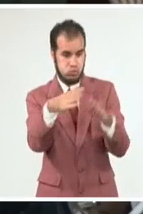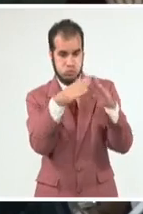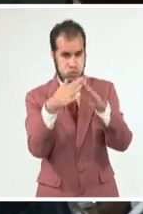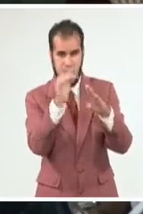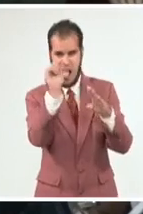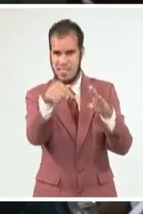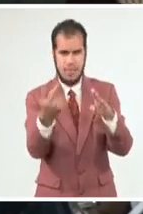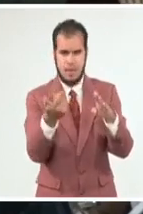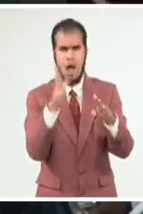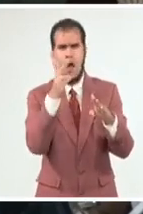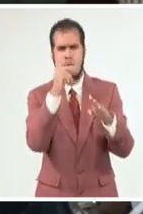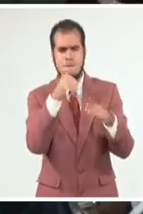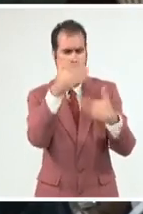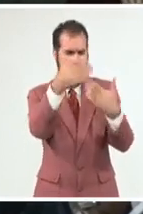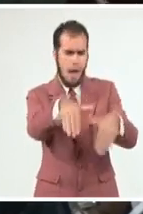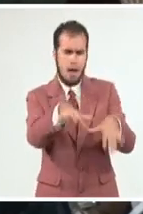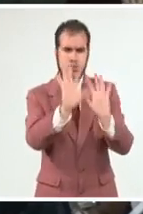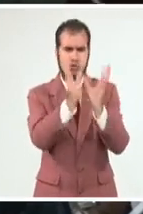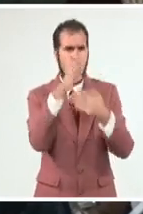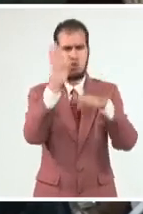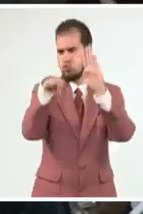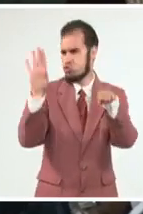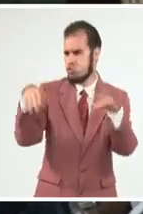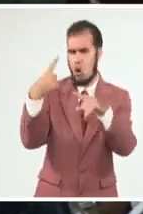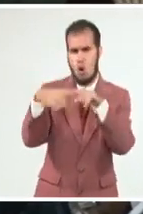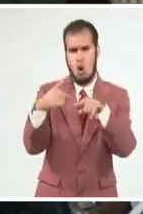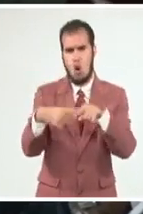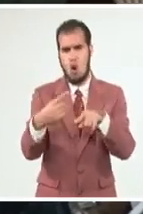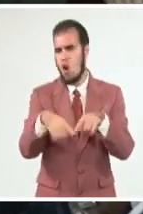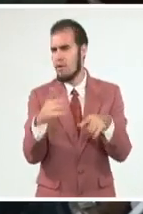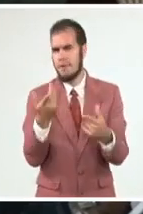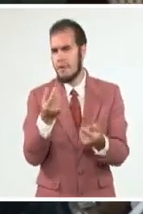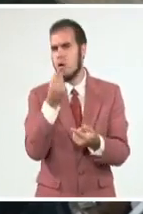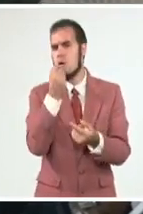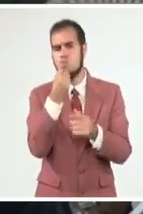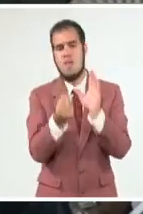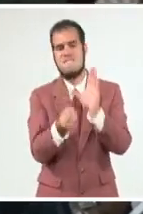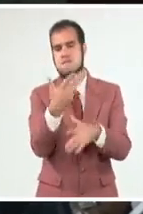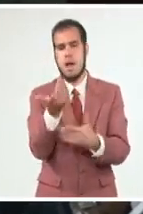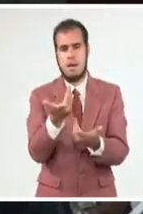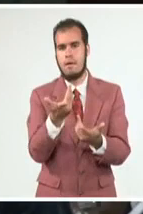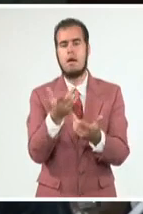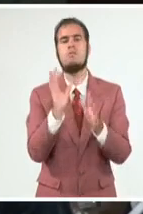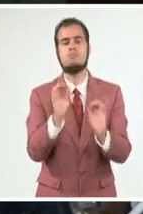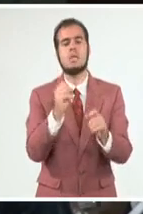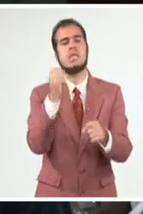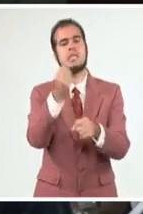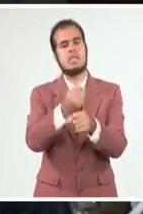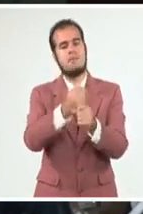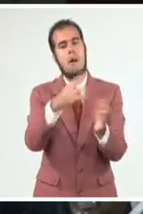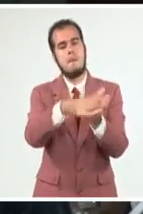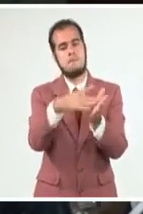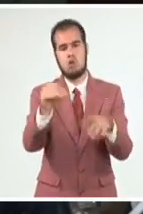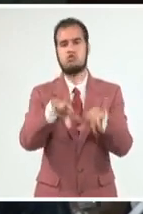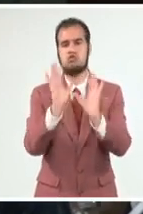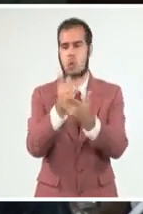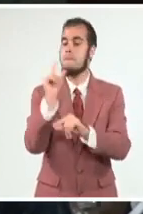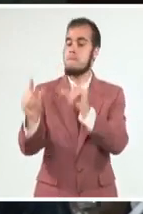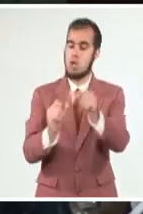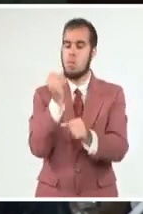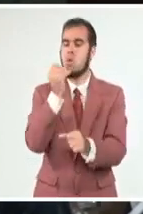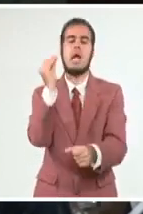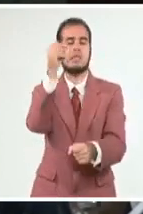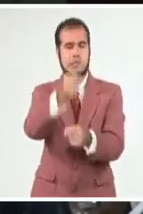desde embellecer al barrio hasta crear fuentes de empleo para las personas allí, o sea, en